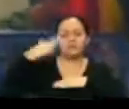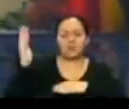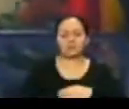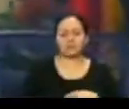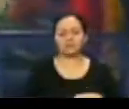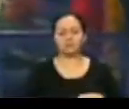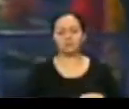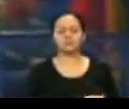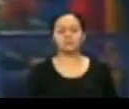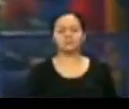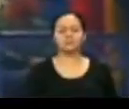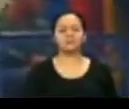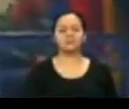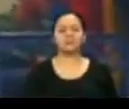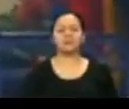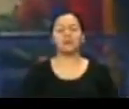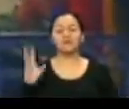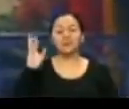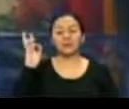Hemos reducido